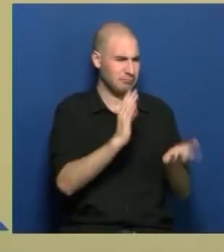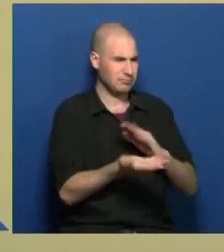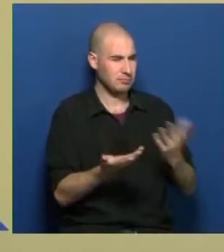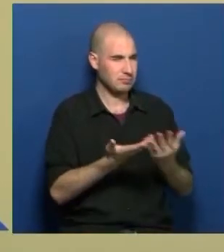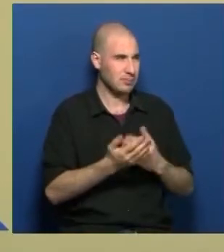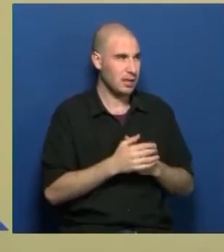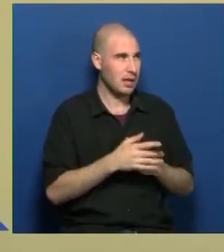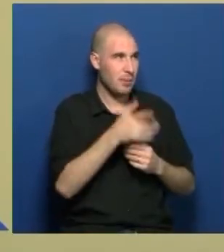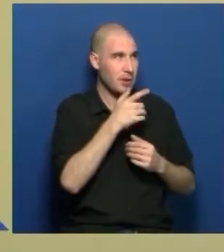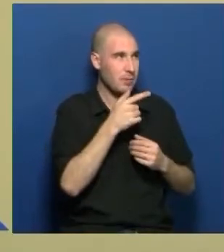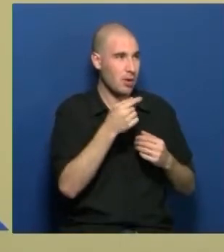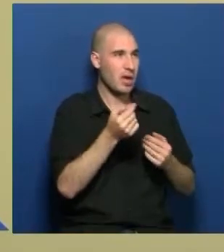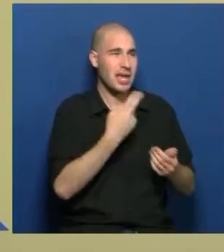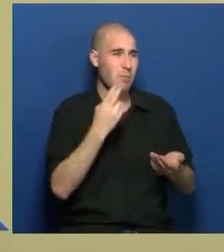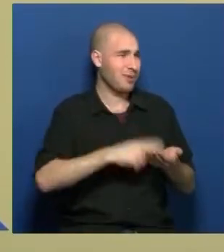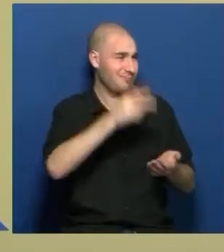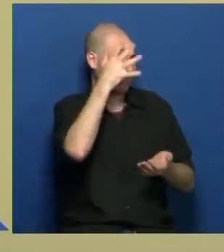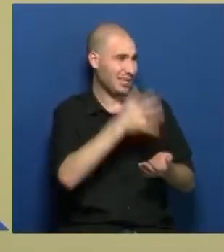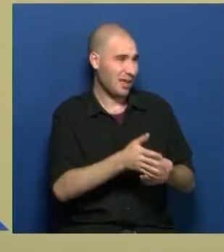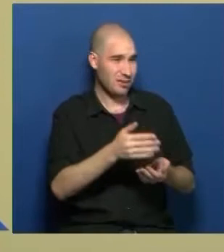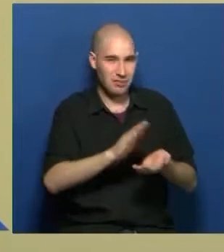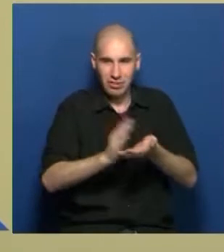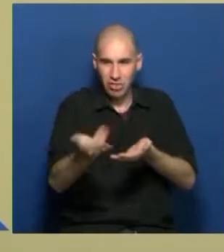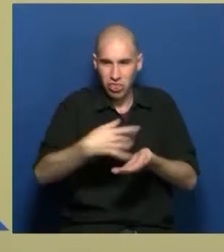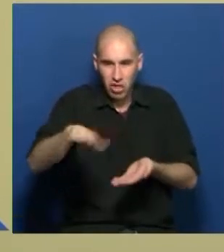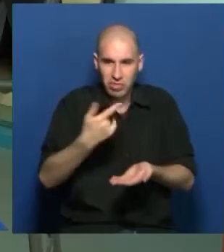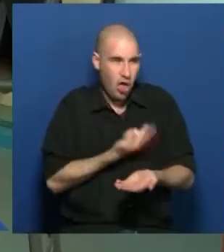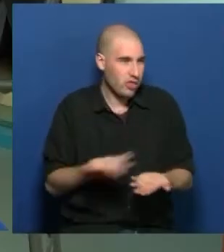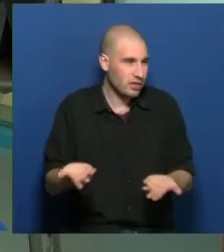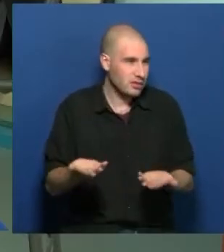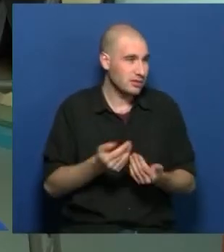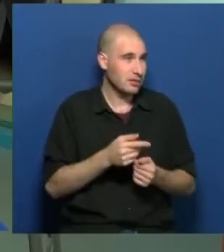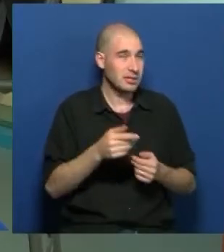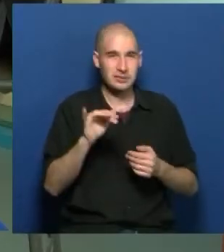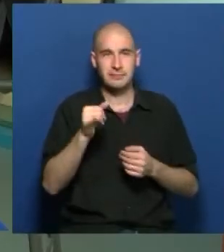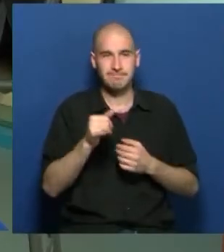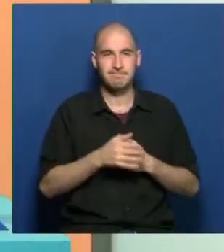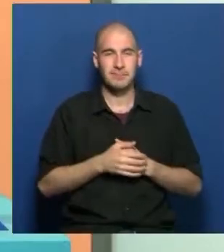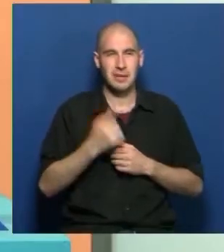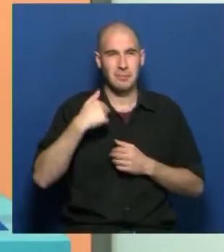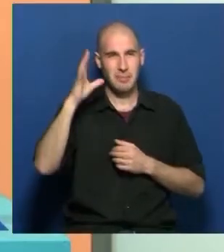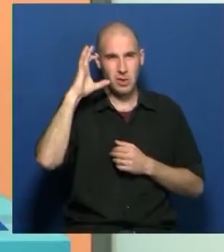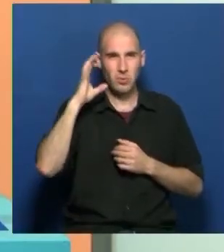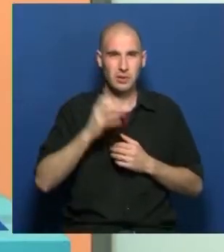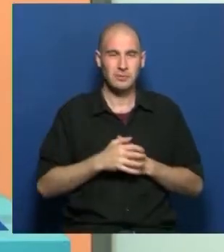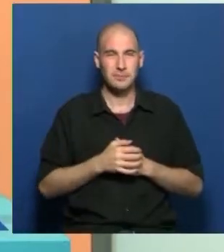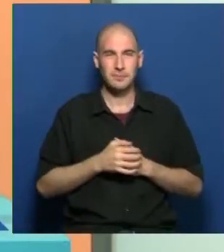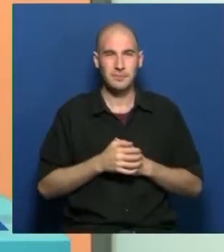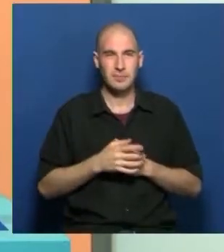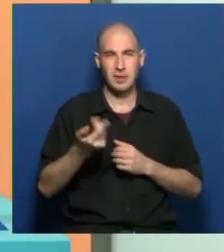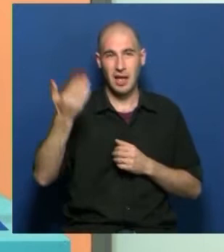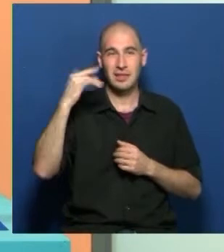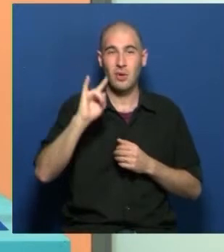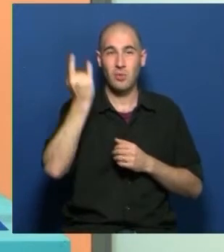poquitito. Tenemos una amplia carga tributaria y no vemos los resultados en la calle, por ejemplo. Exactamente. ¿No? Se utilizan para otra cosa. Yo todavía recuerdo en mi época